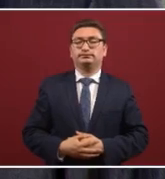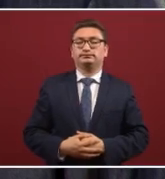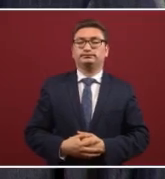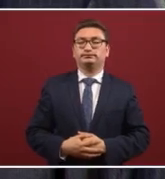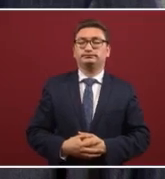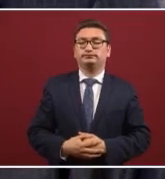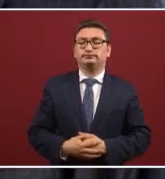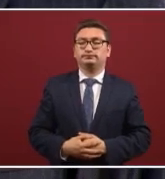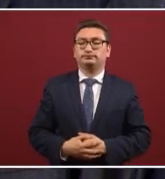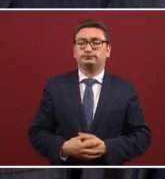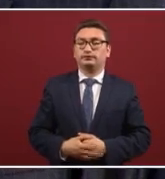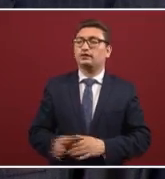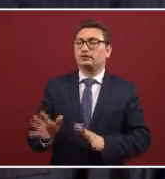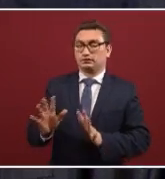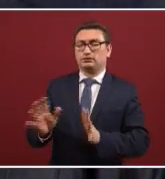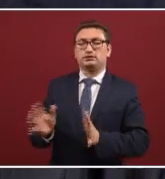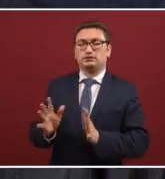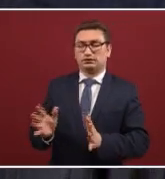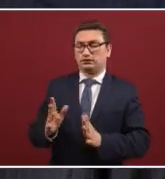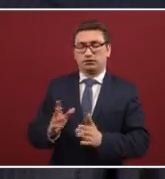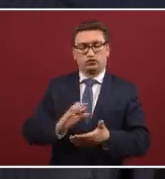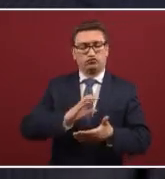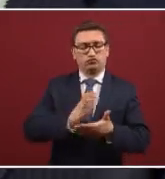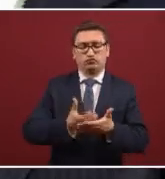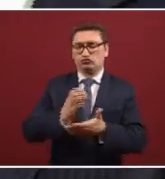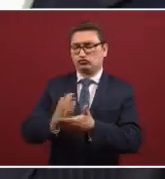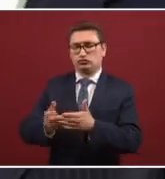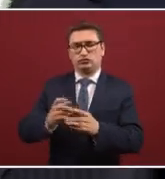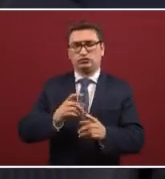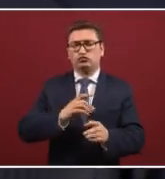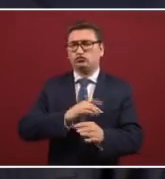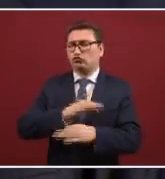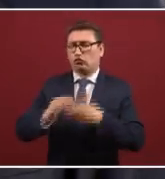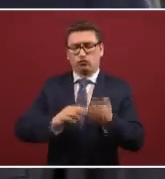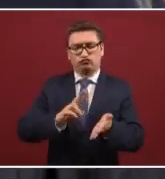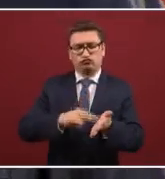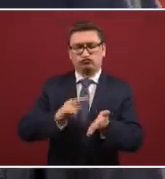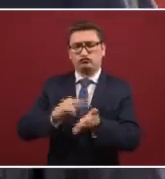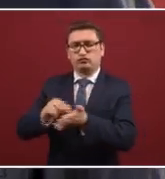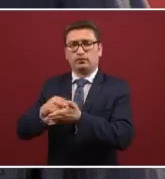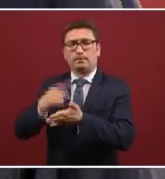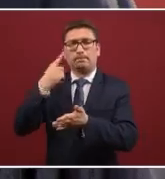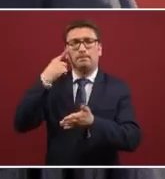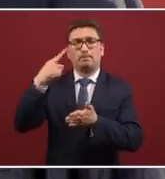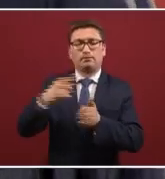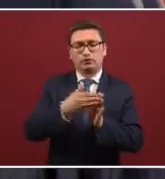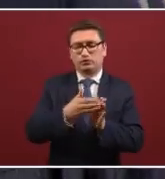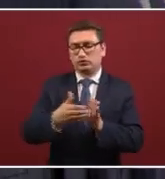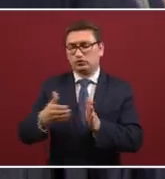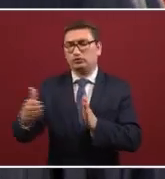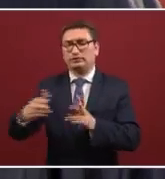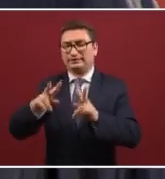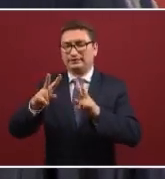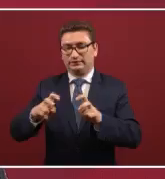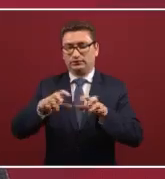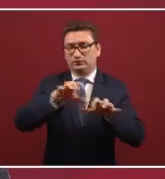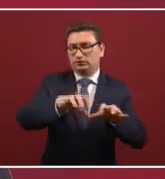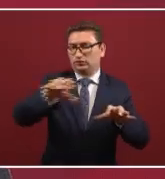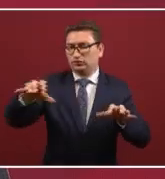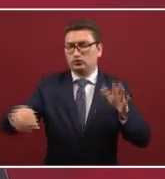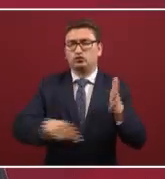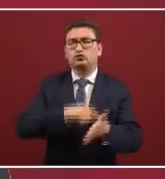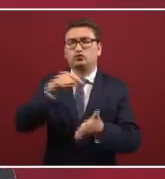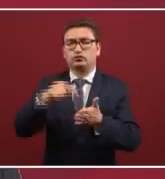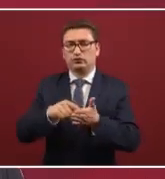prácticamente se firmaron todos los contratos para trabajar en 21 campos petroleros este